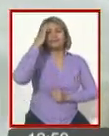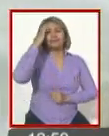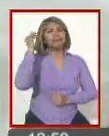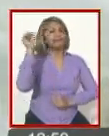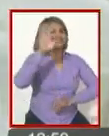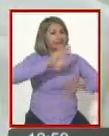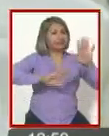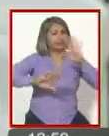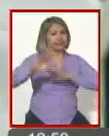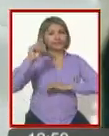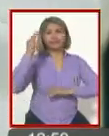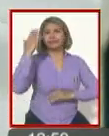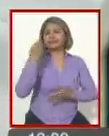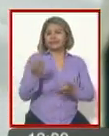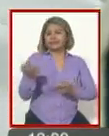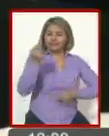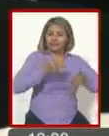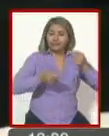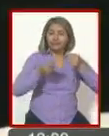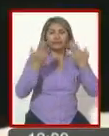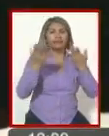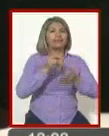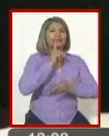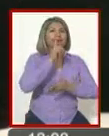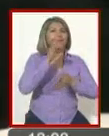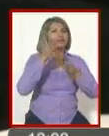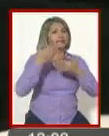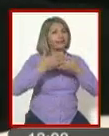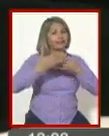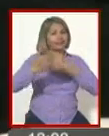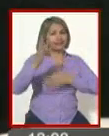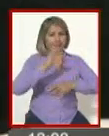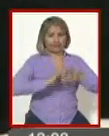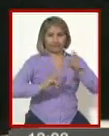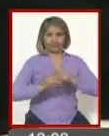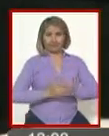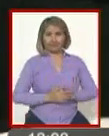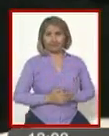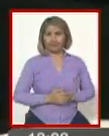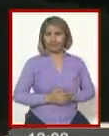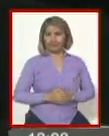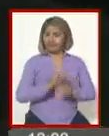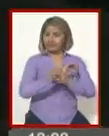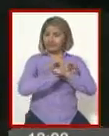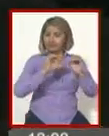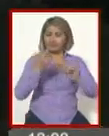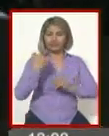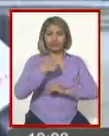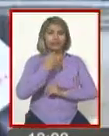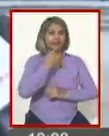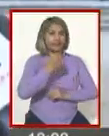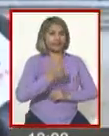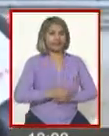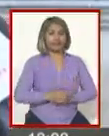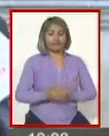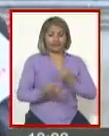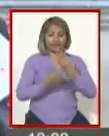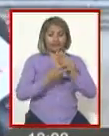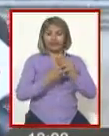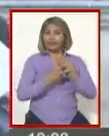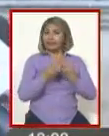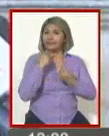qué preocuparse, ya que los aportes están garantizados para la población. Para nada. Nosotros queremos decir que los